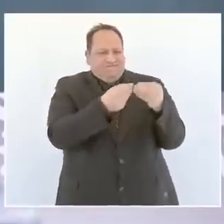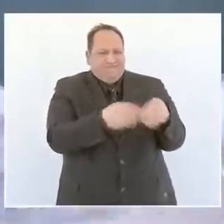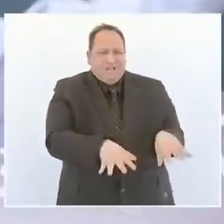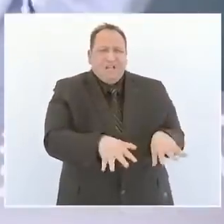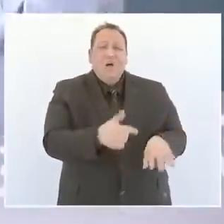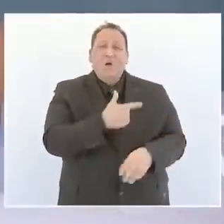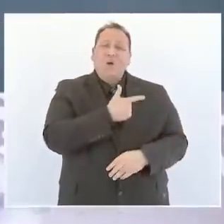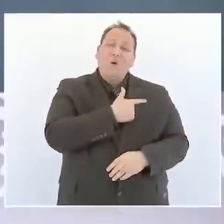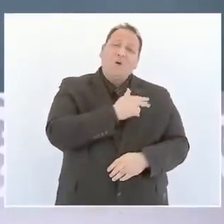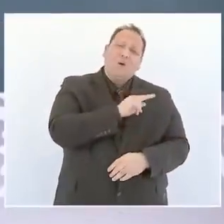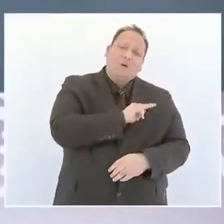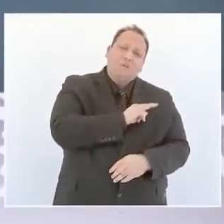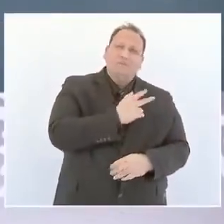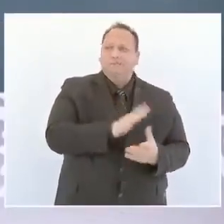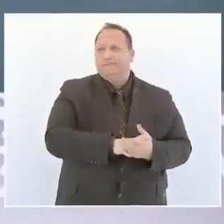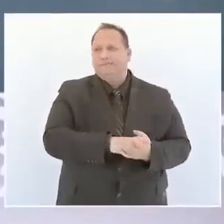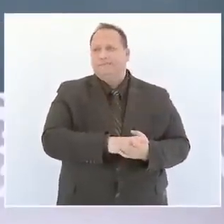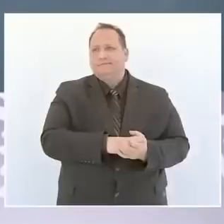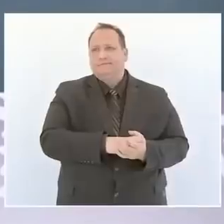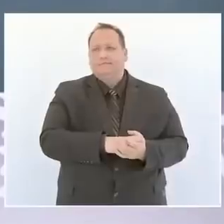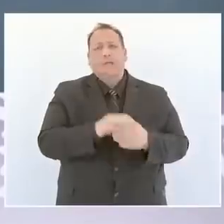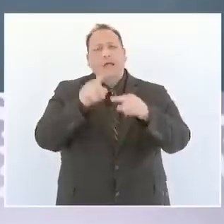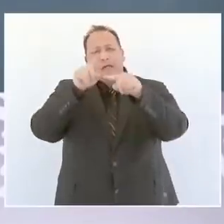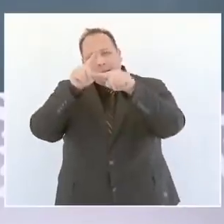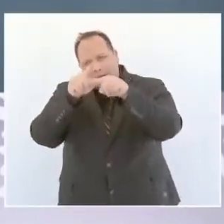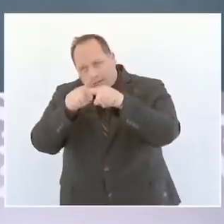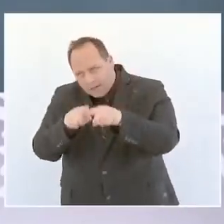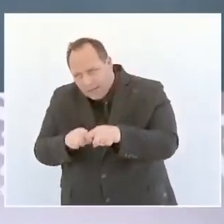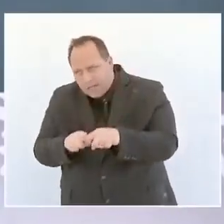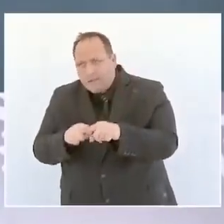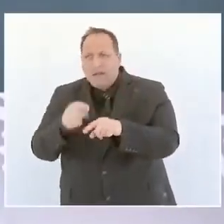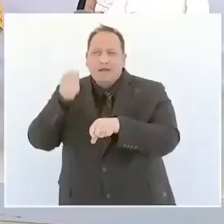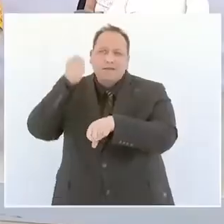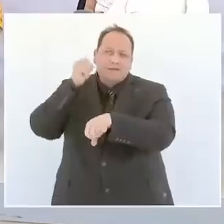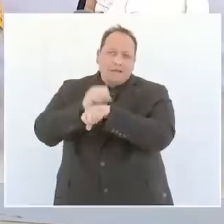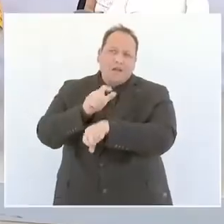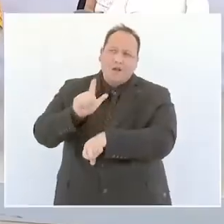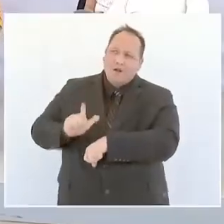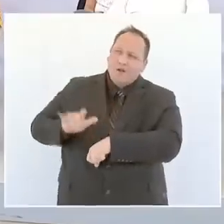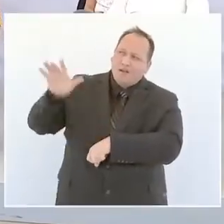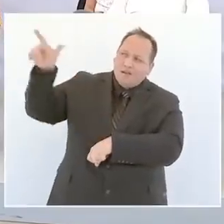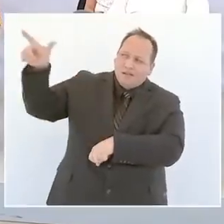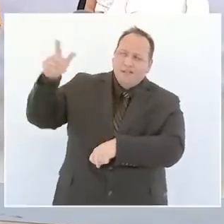la Guardia Nacional a depender de la Secretaría de Gobernación.